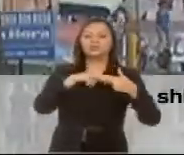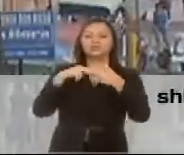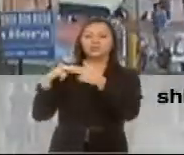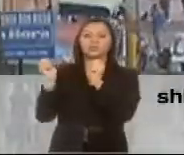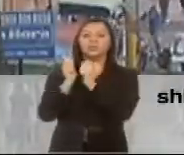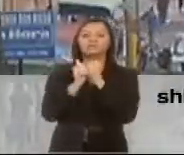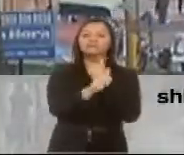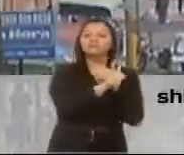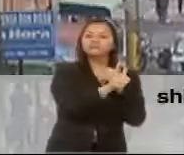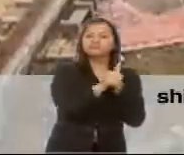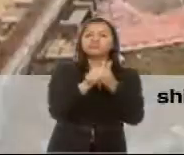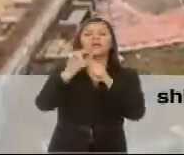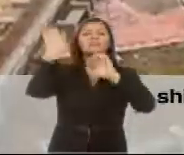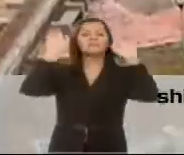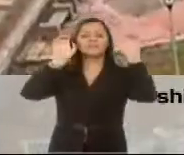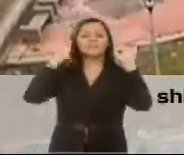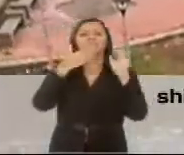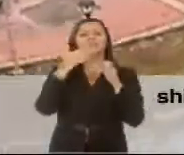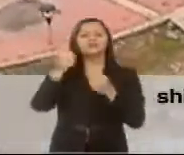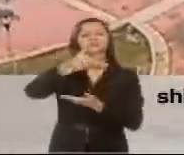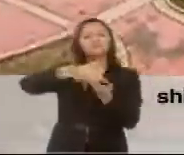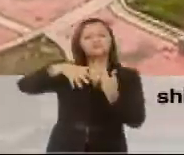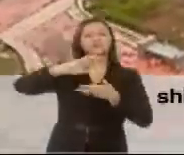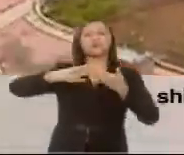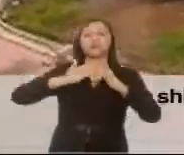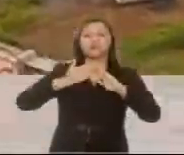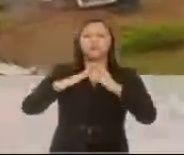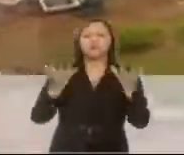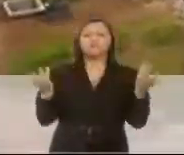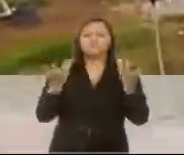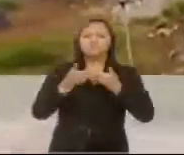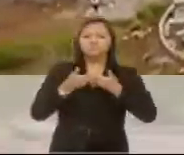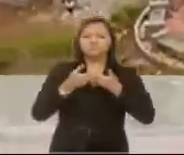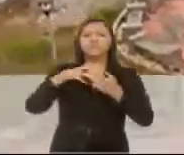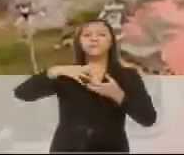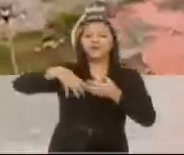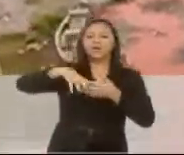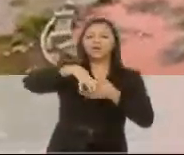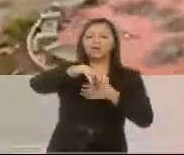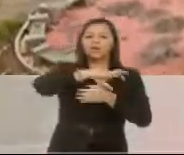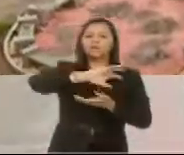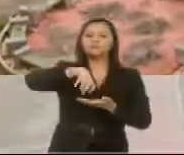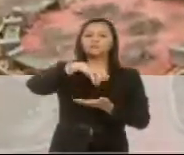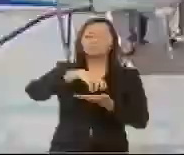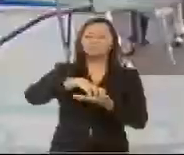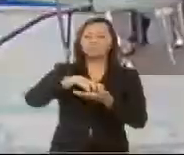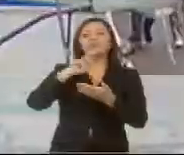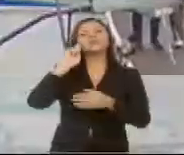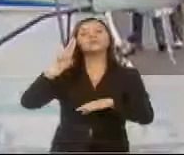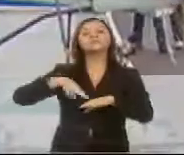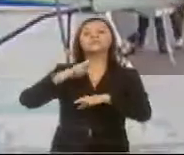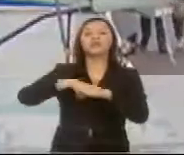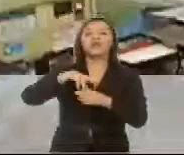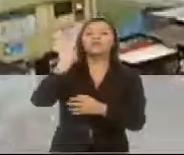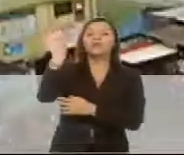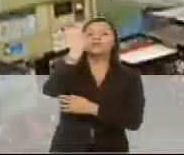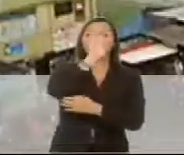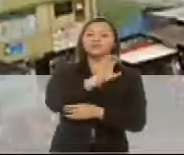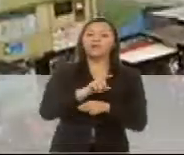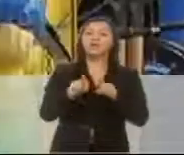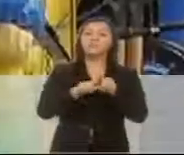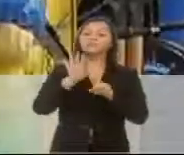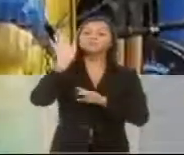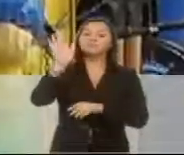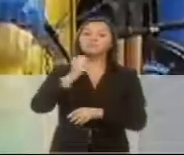las circunscripciones vecinas con estrategias como mancomunidades, articularse con lo parroquial, provincial y nacional en función de